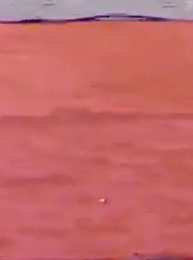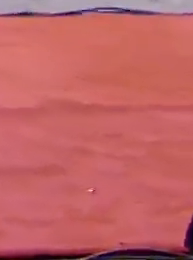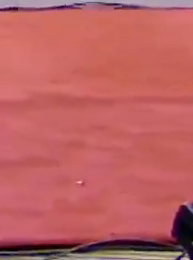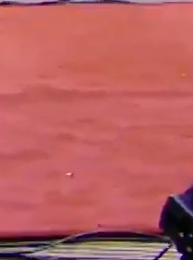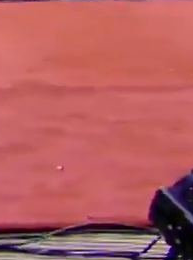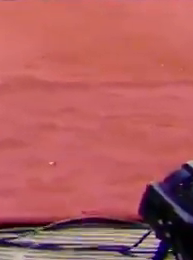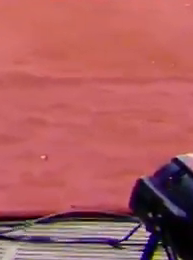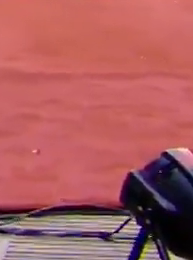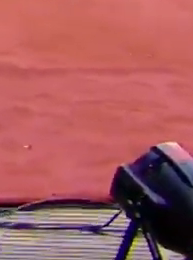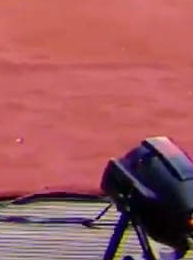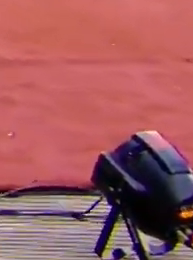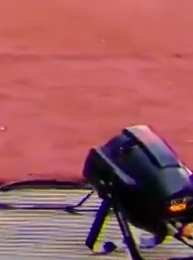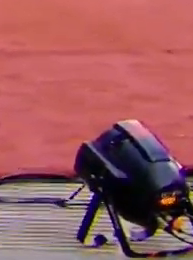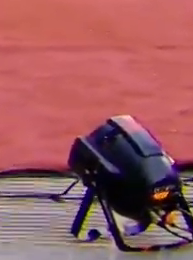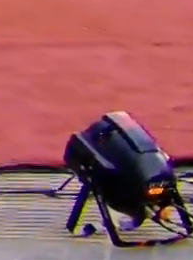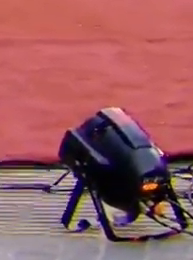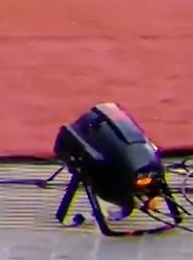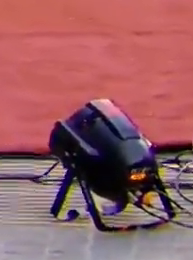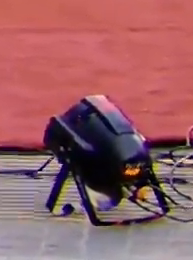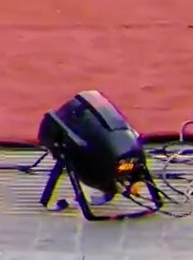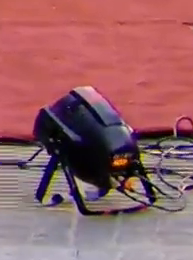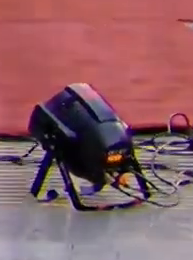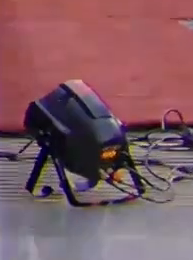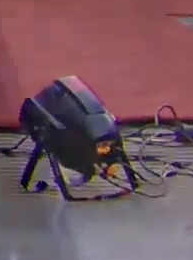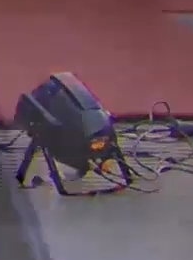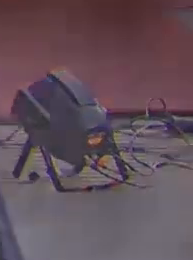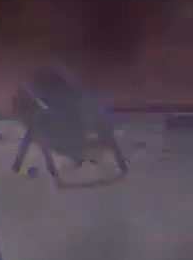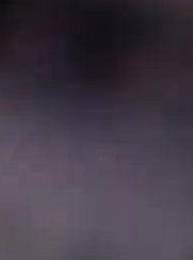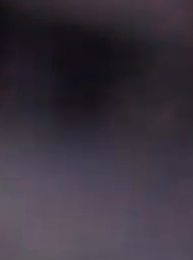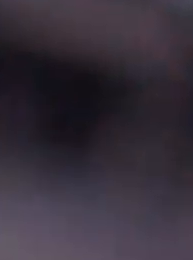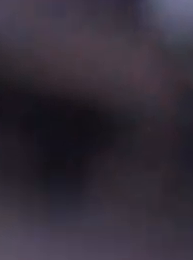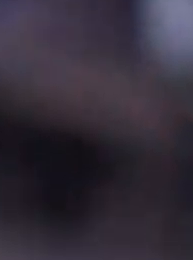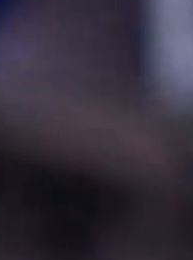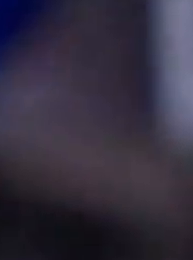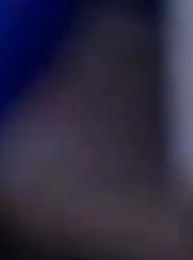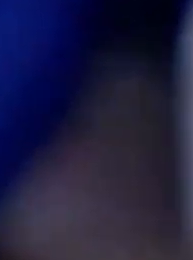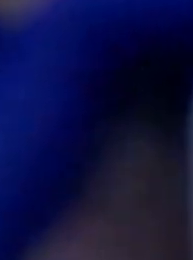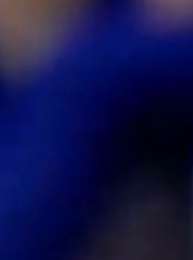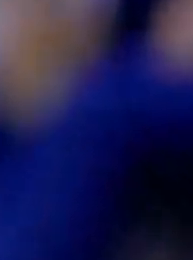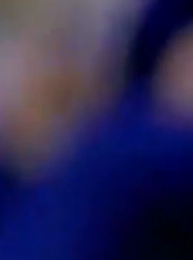escondidas. La primera vez que supimos que somos amigas.